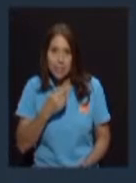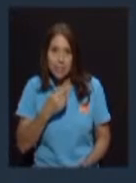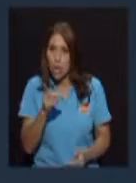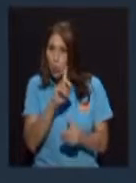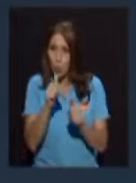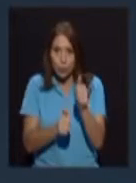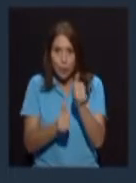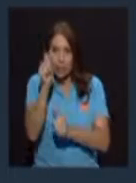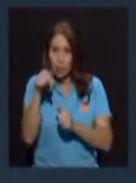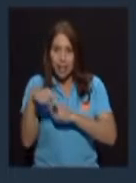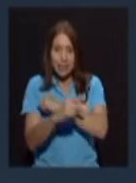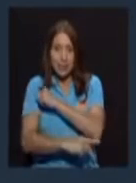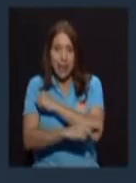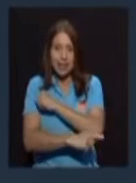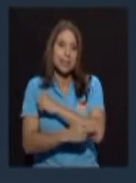en este país,